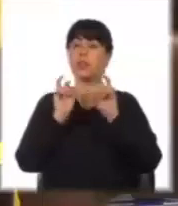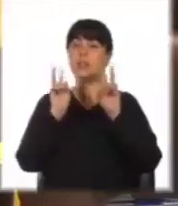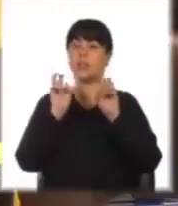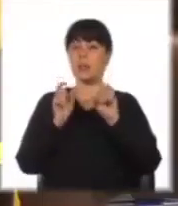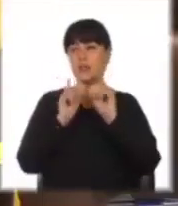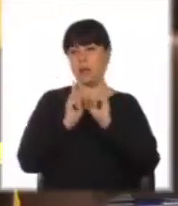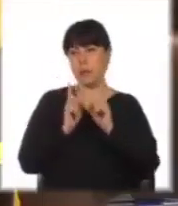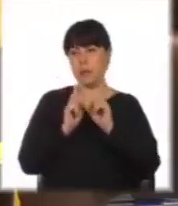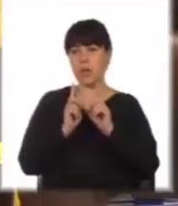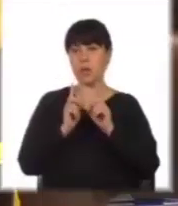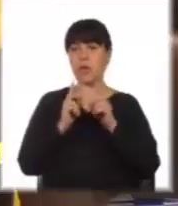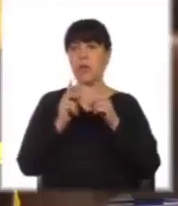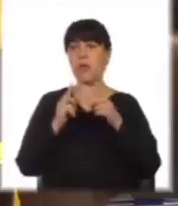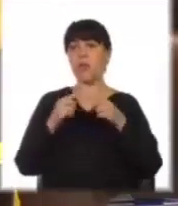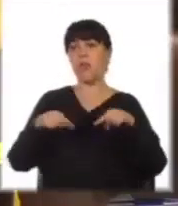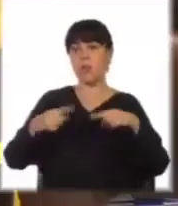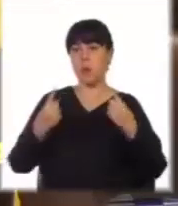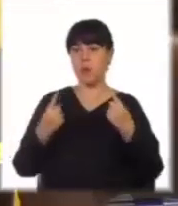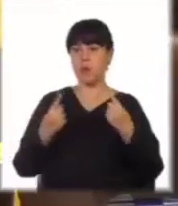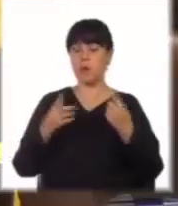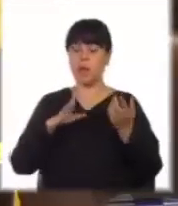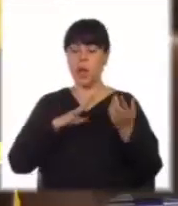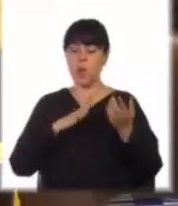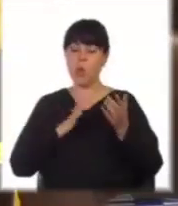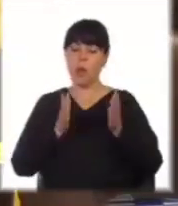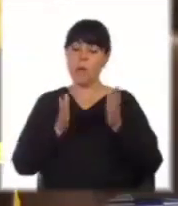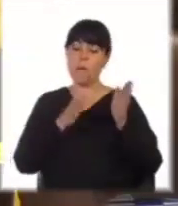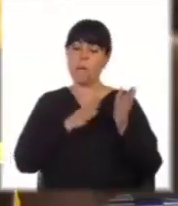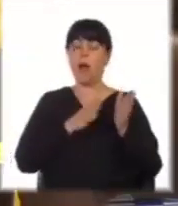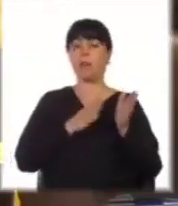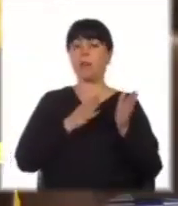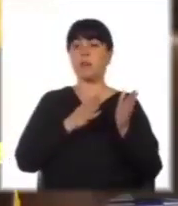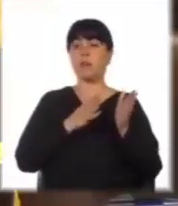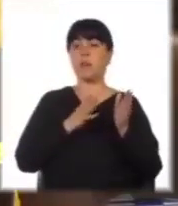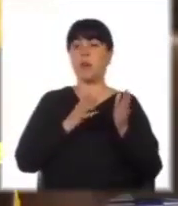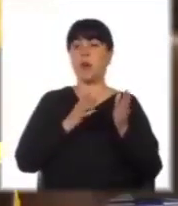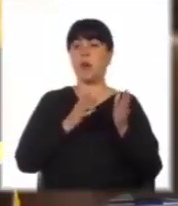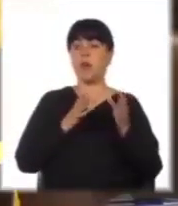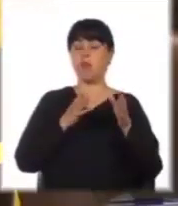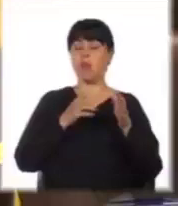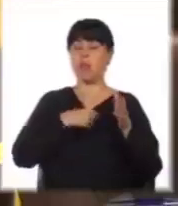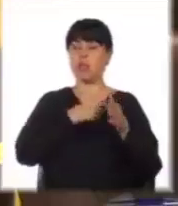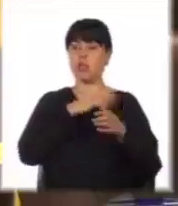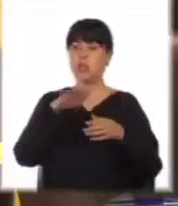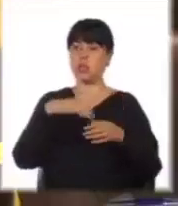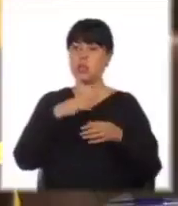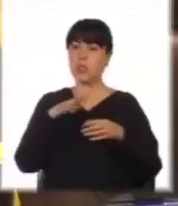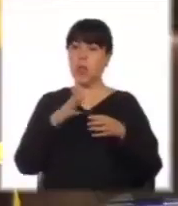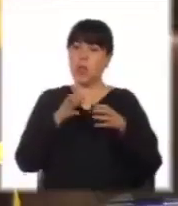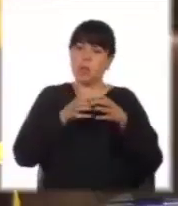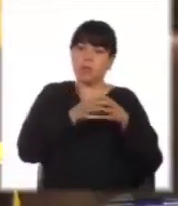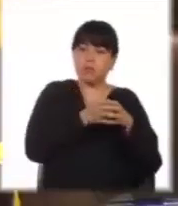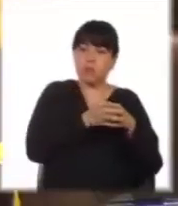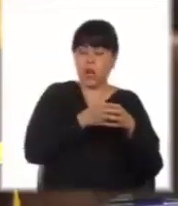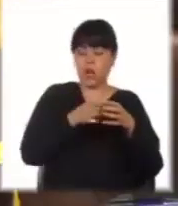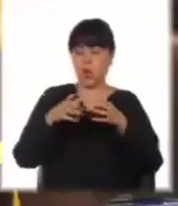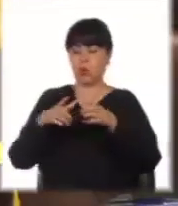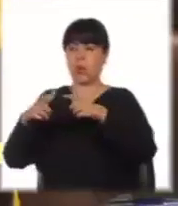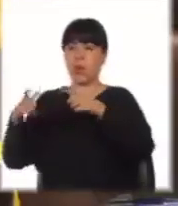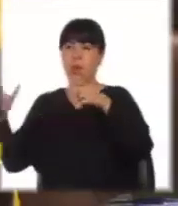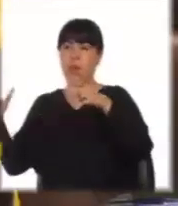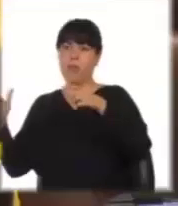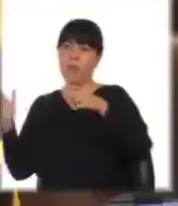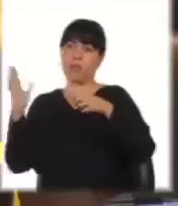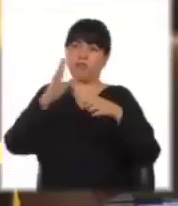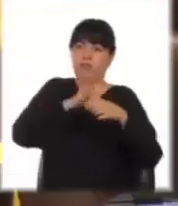controversial. Porque cuando hay una parte de la sociedad oprimida, es porque existe otra que la oprime. Y cuando